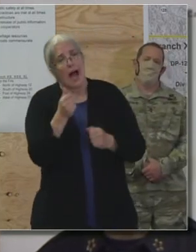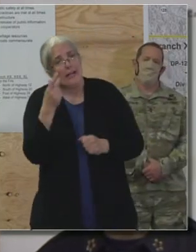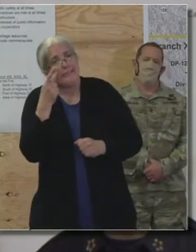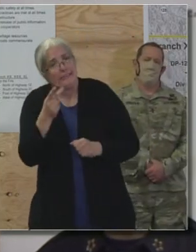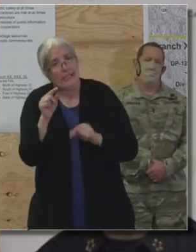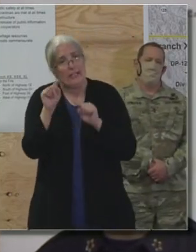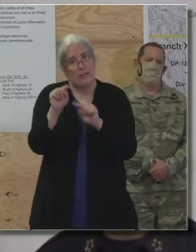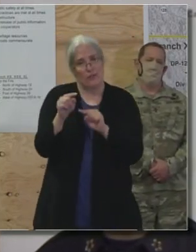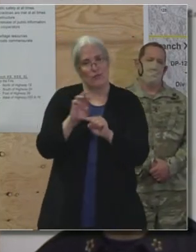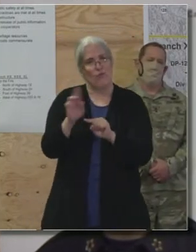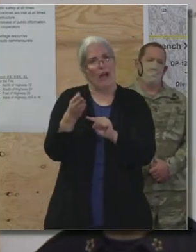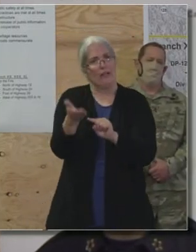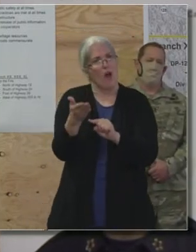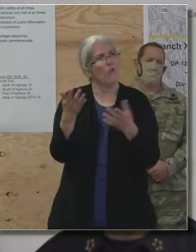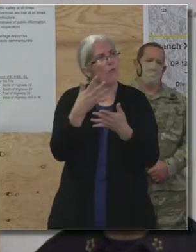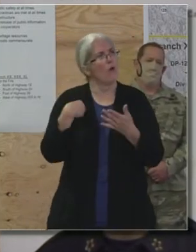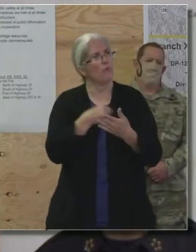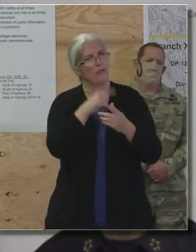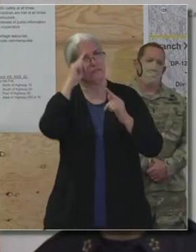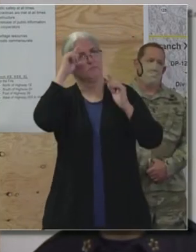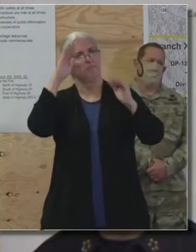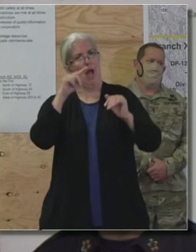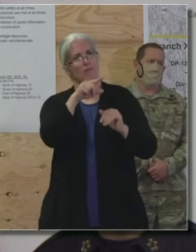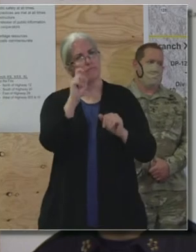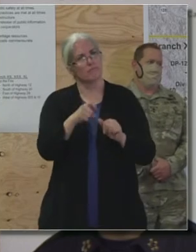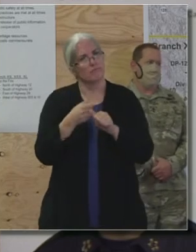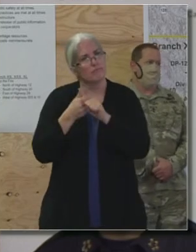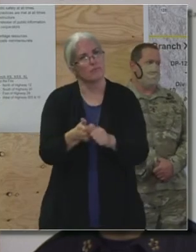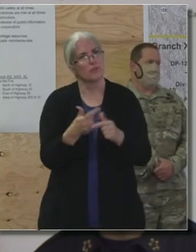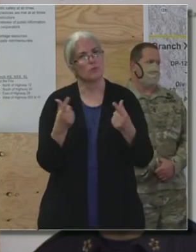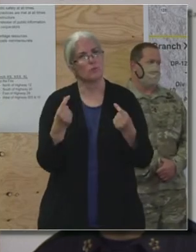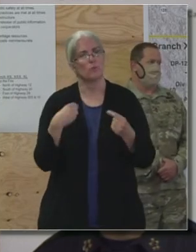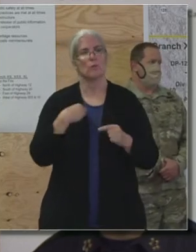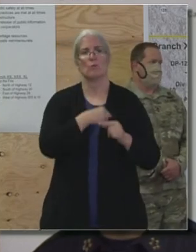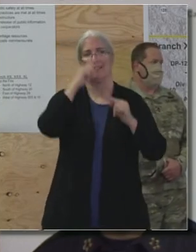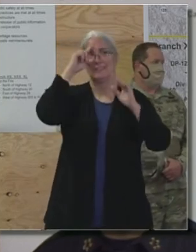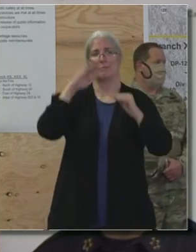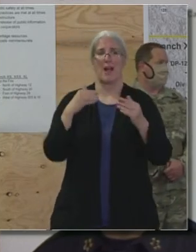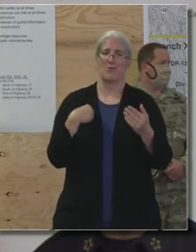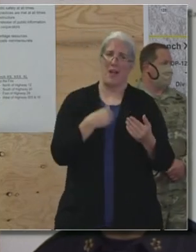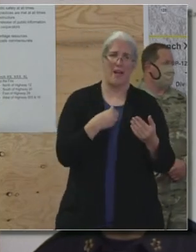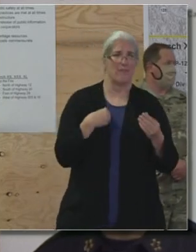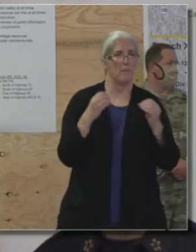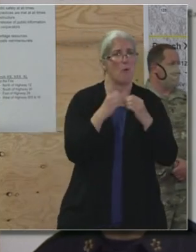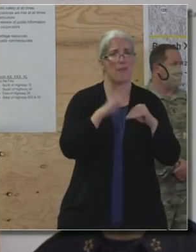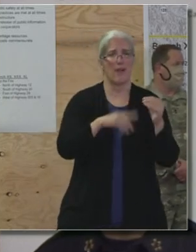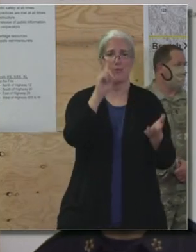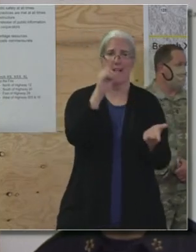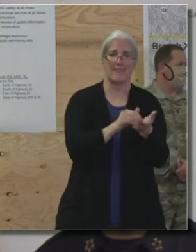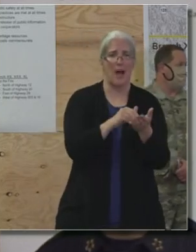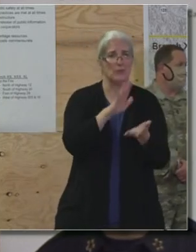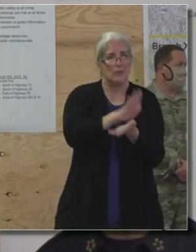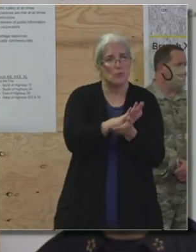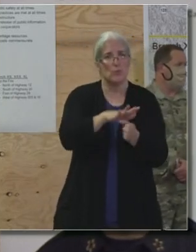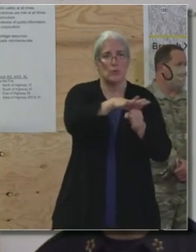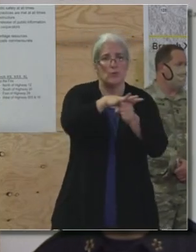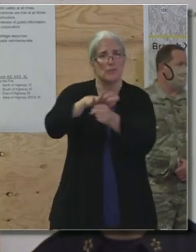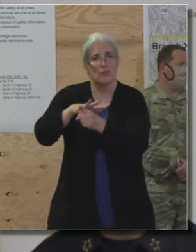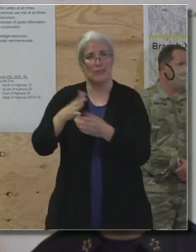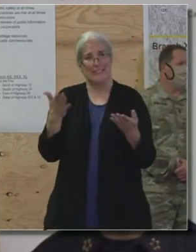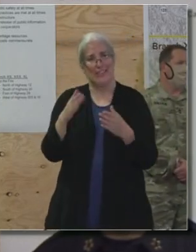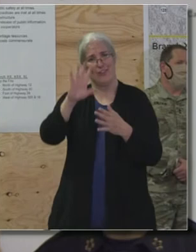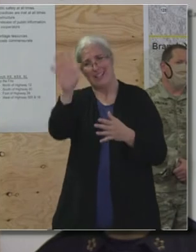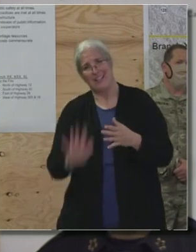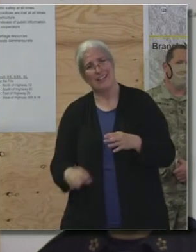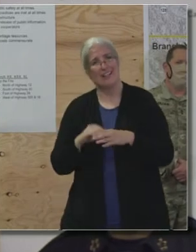protocolos que hemos emitido las expectativas que tenemos para más de 4.000 distritos en este estado para monitorear para reapertura